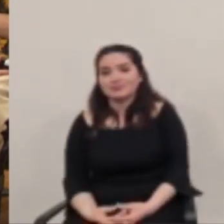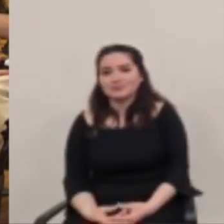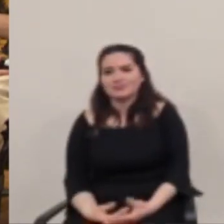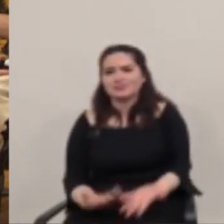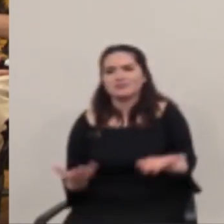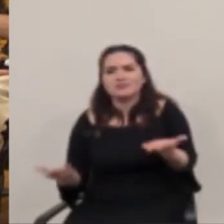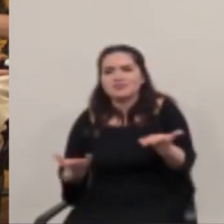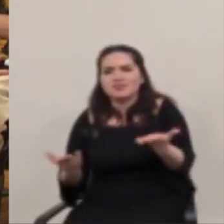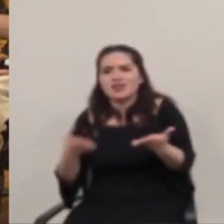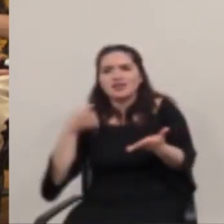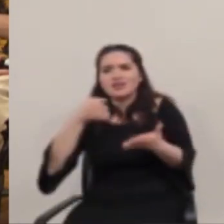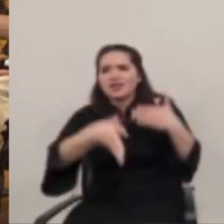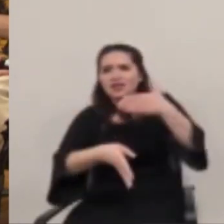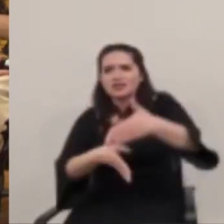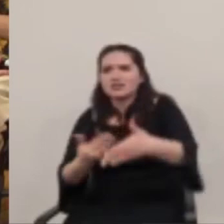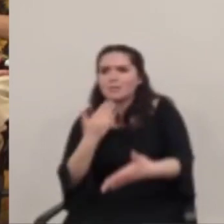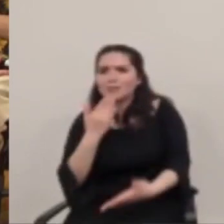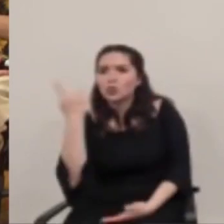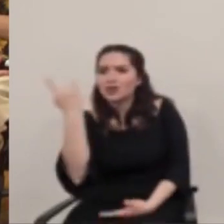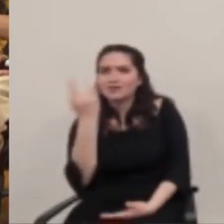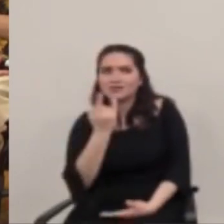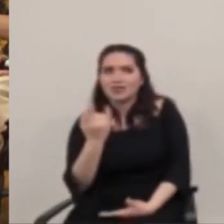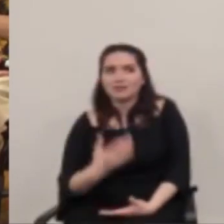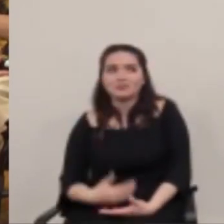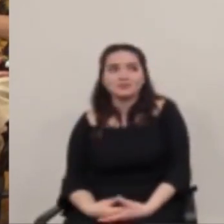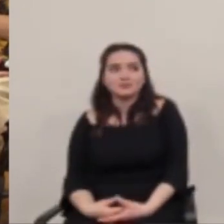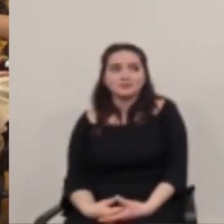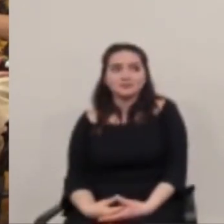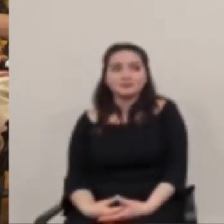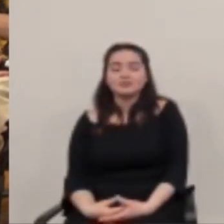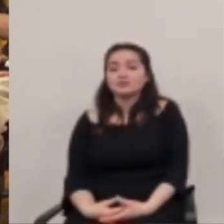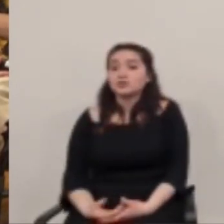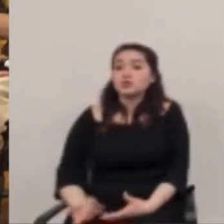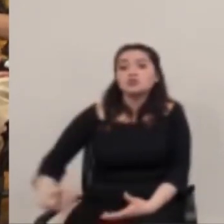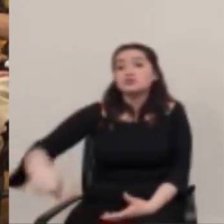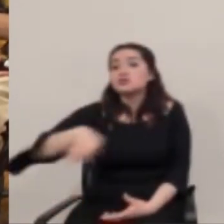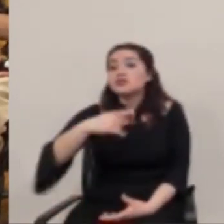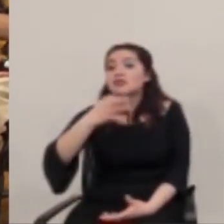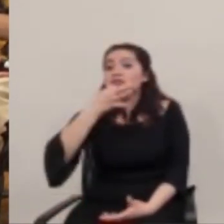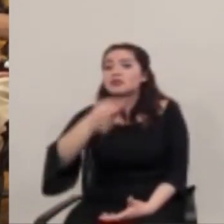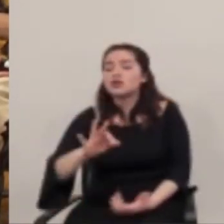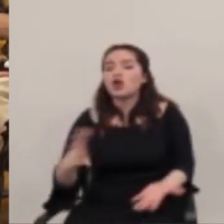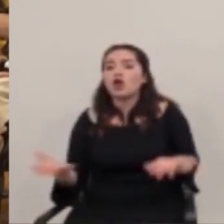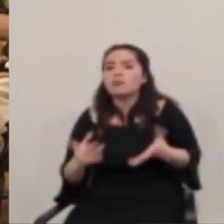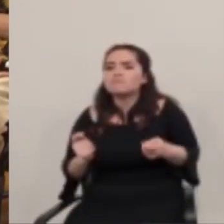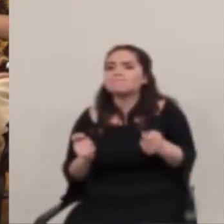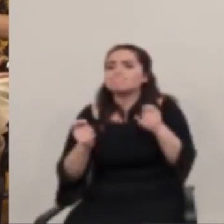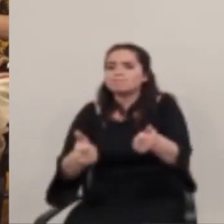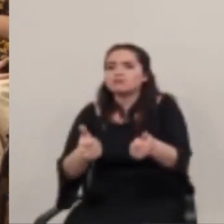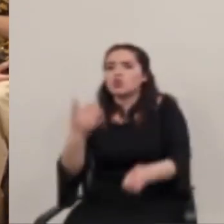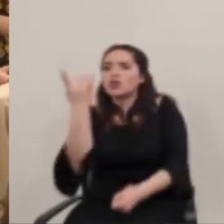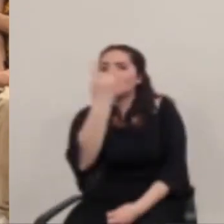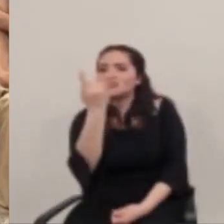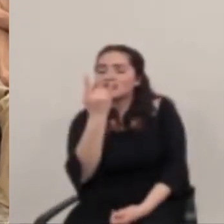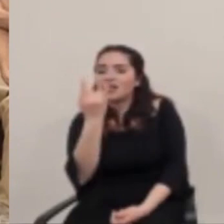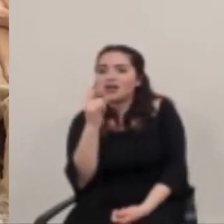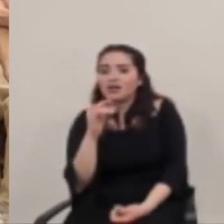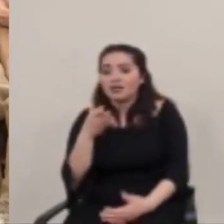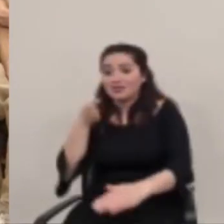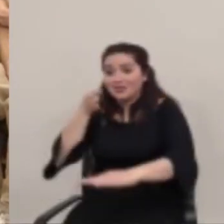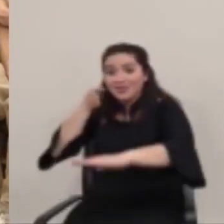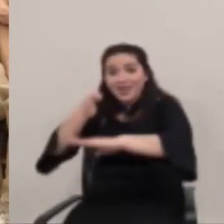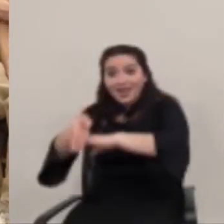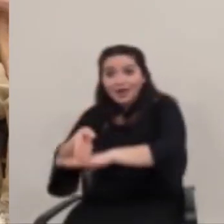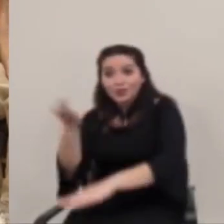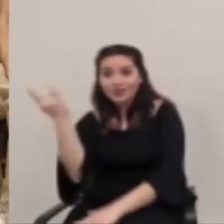que lleguen también a la universidad? Si estamos hablando de cómo desempeñarse en la universidad, pero ya llegar a la